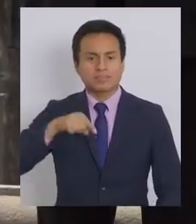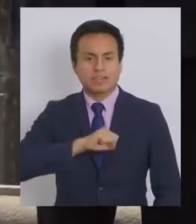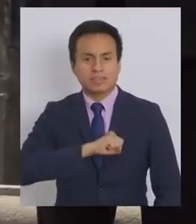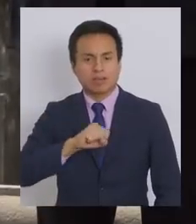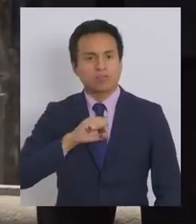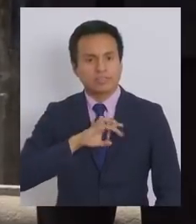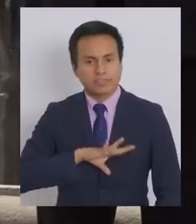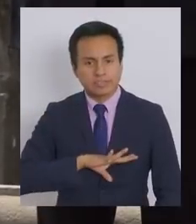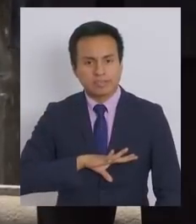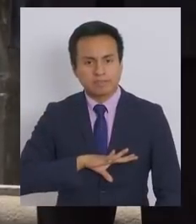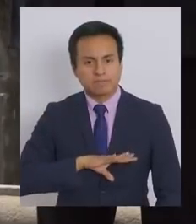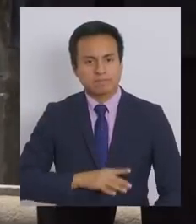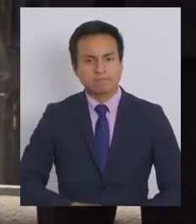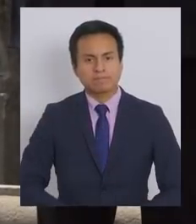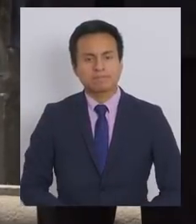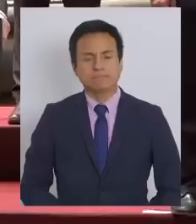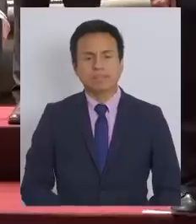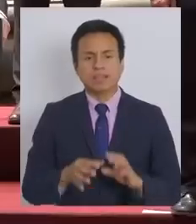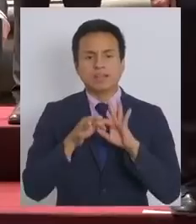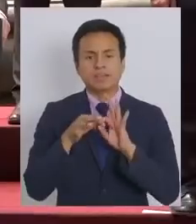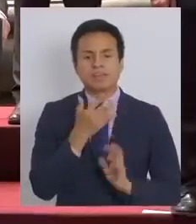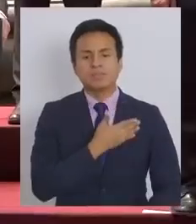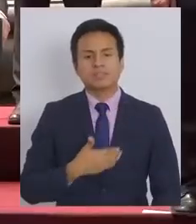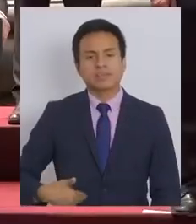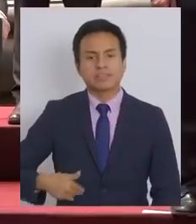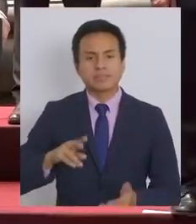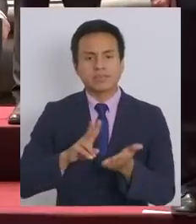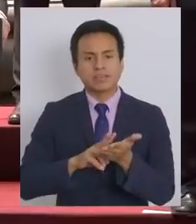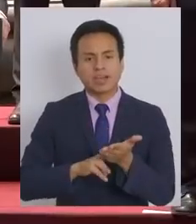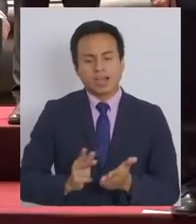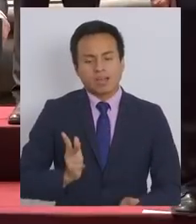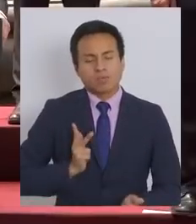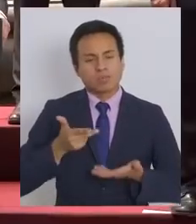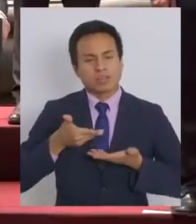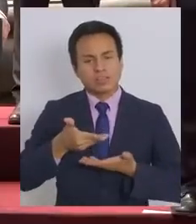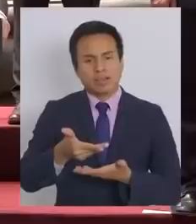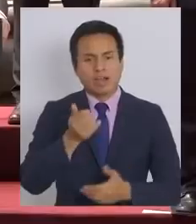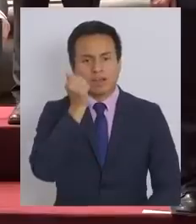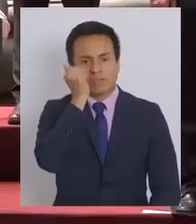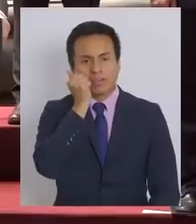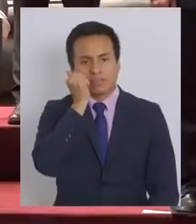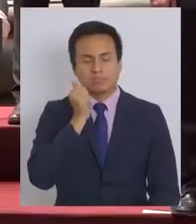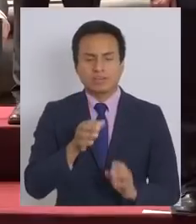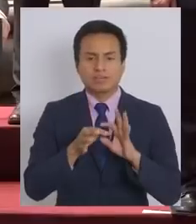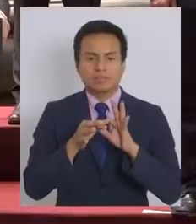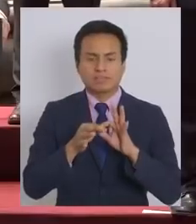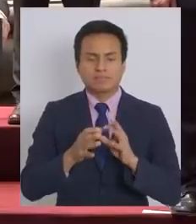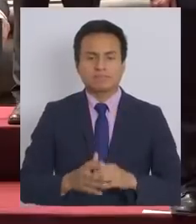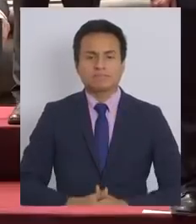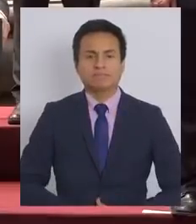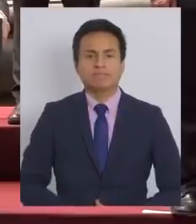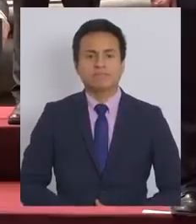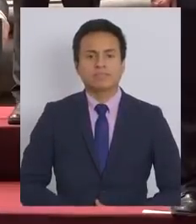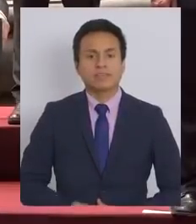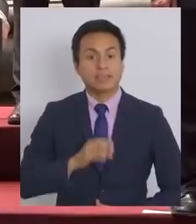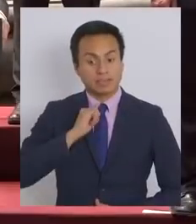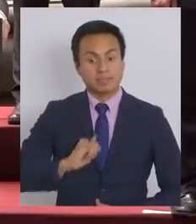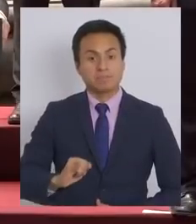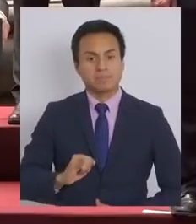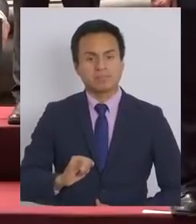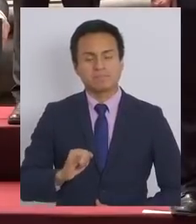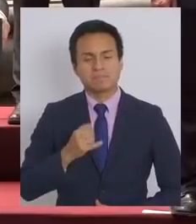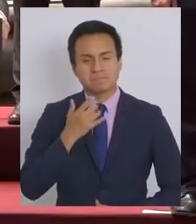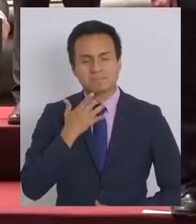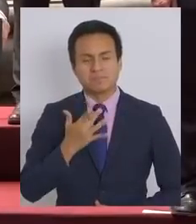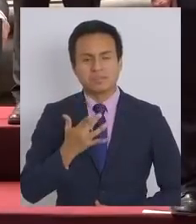Chile. Gracias, presidente, de verdad, por su cordialidad, por su afecto y por estar siempre,